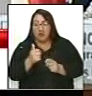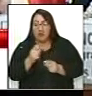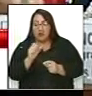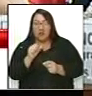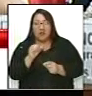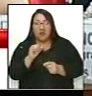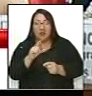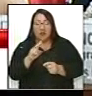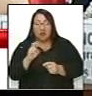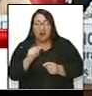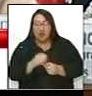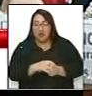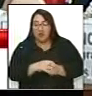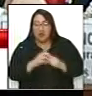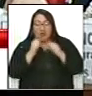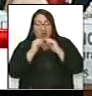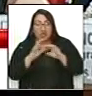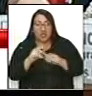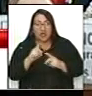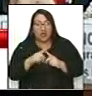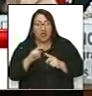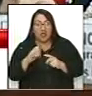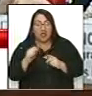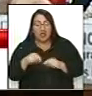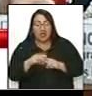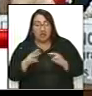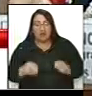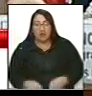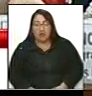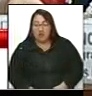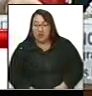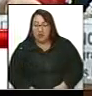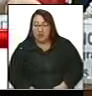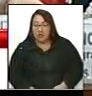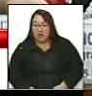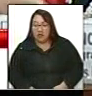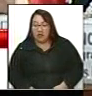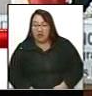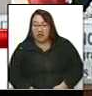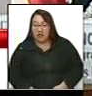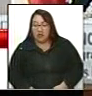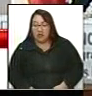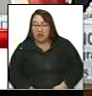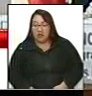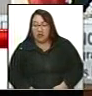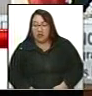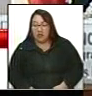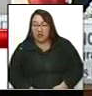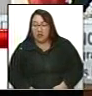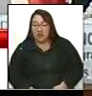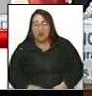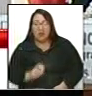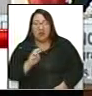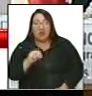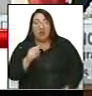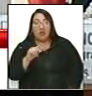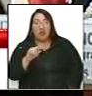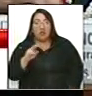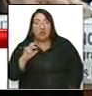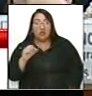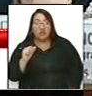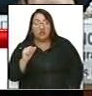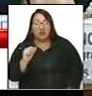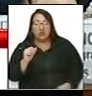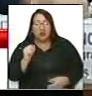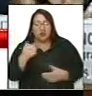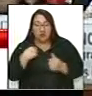Silvia Adriansen, la secretaria técnica de esta mesa, y el doctor Luis Mauricio Casaperalta, nuestro coach que